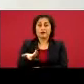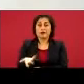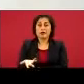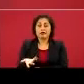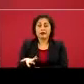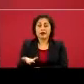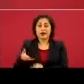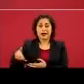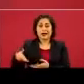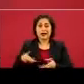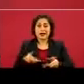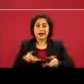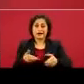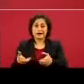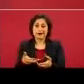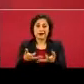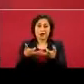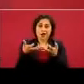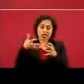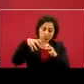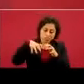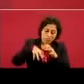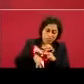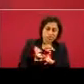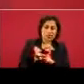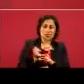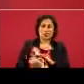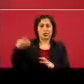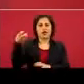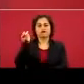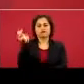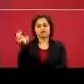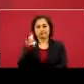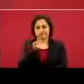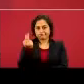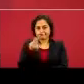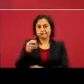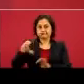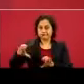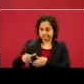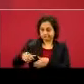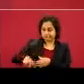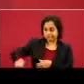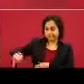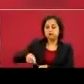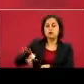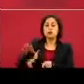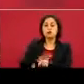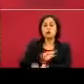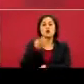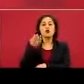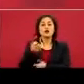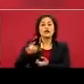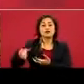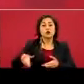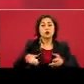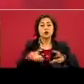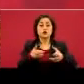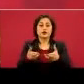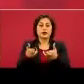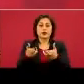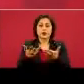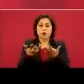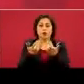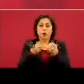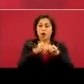completamente los ríos de las zonas bajas. Entonces, por eso el agua no escurre, no